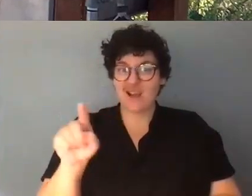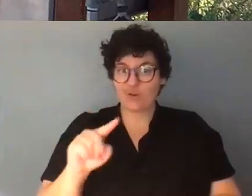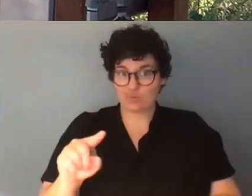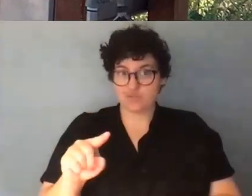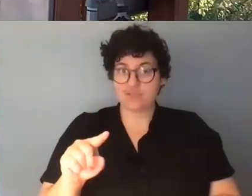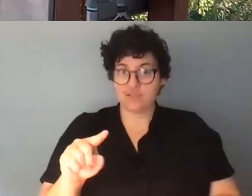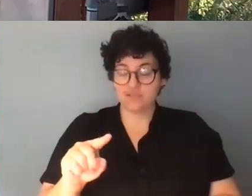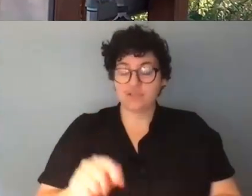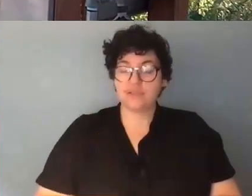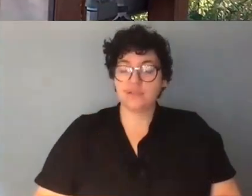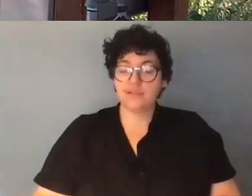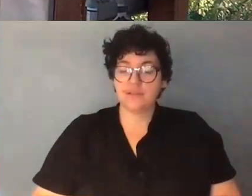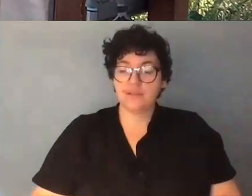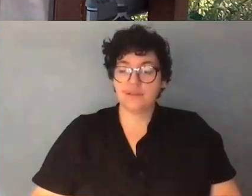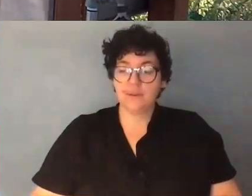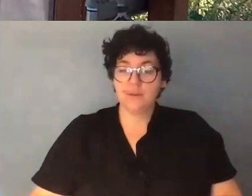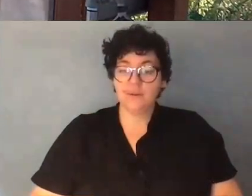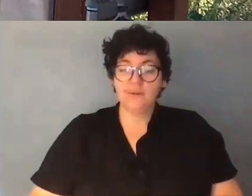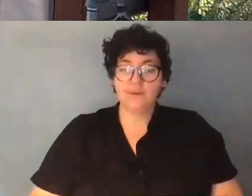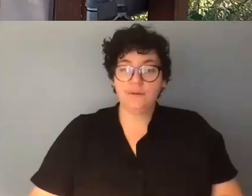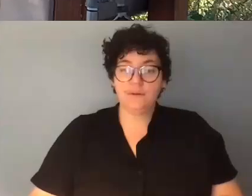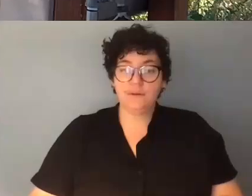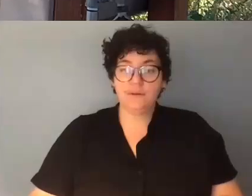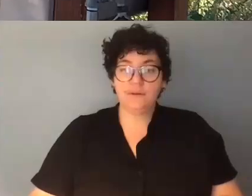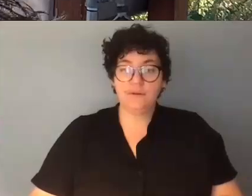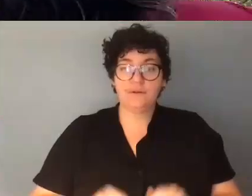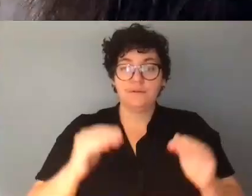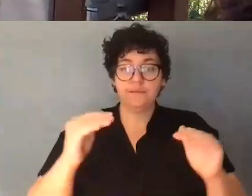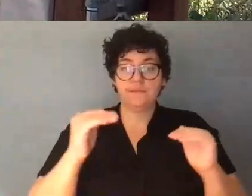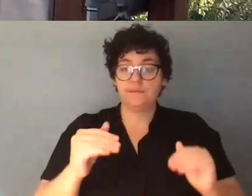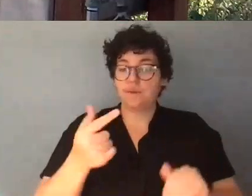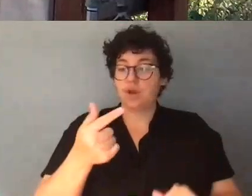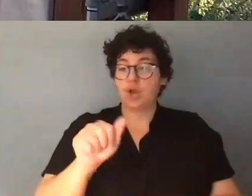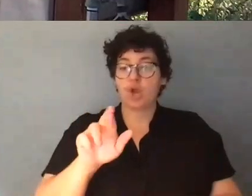frijoles negros, 15 onzas,